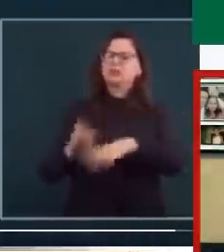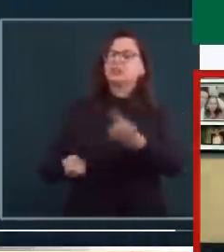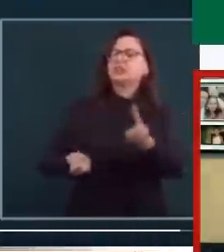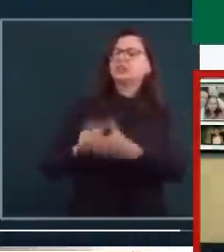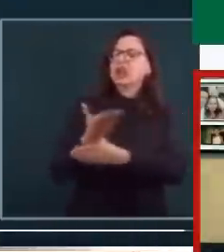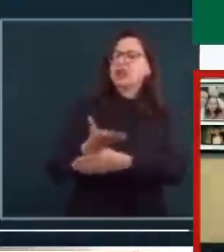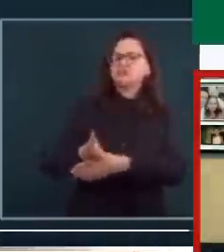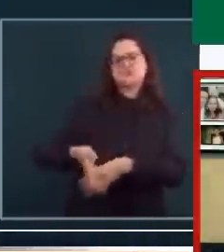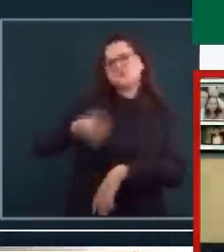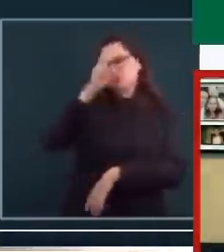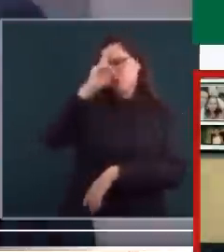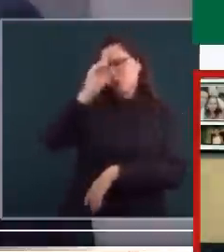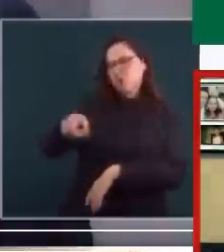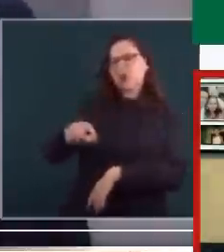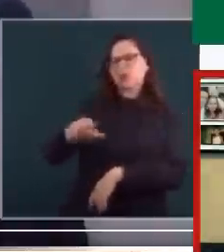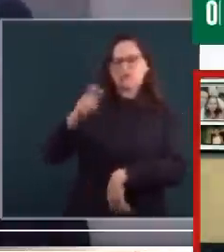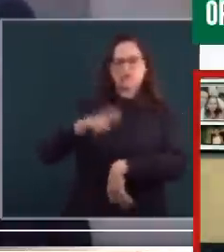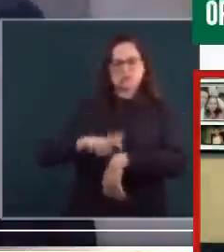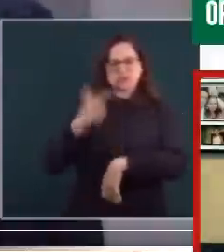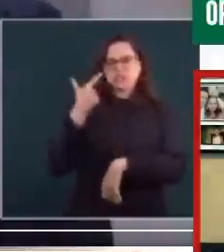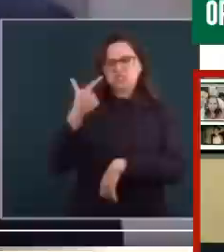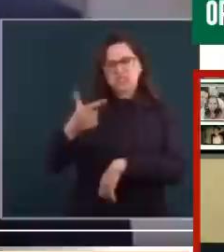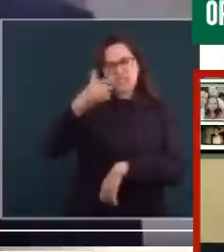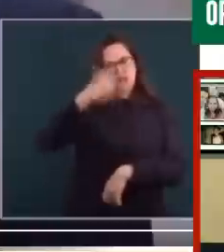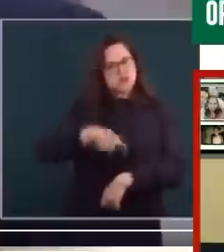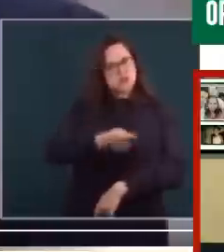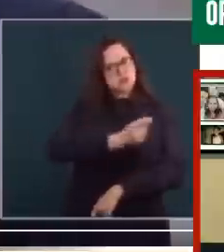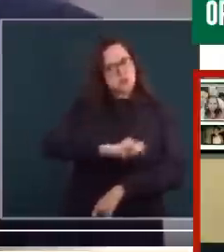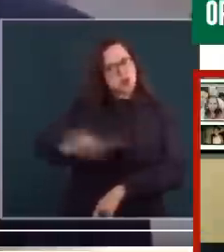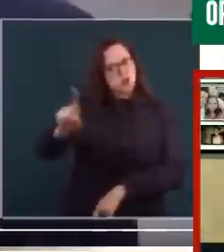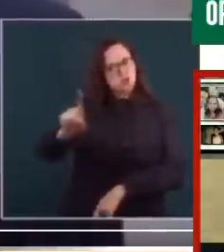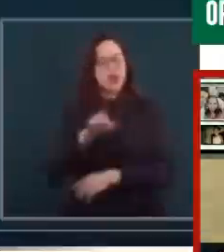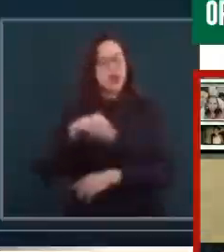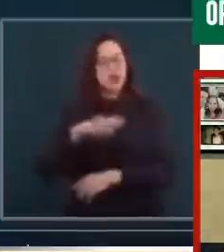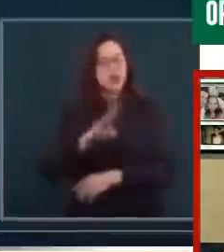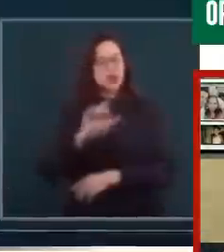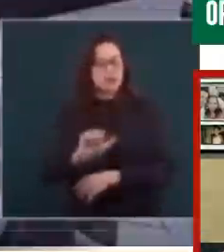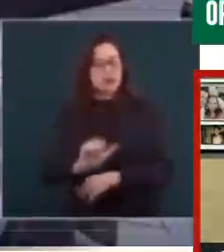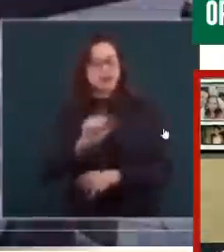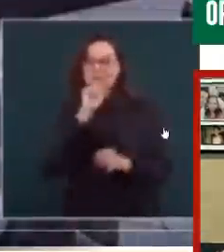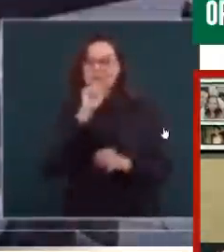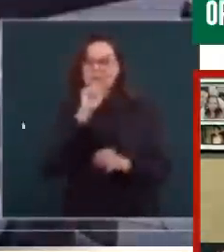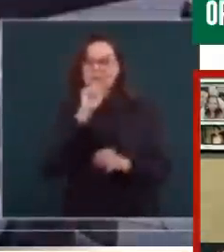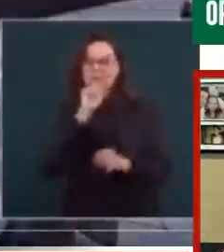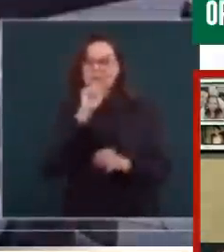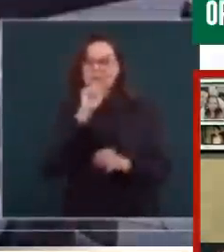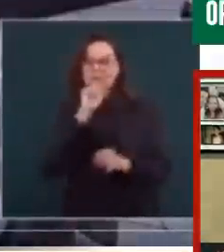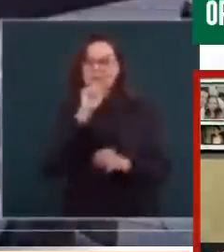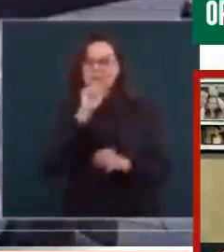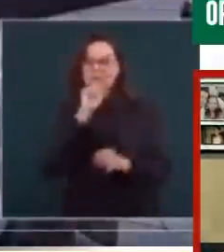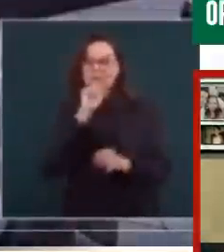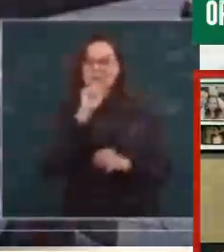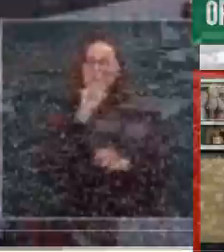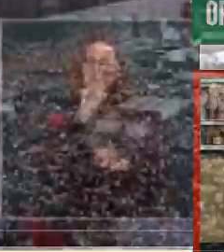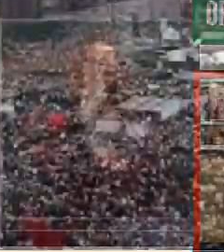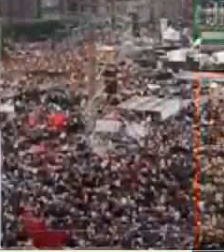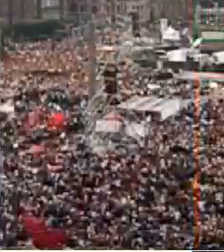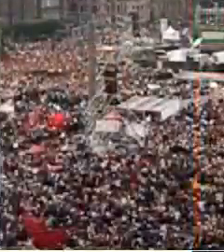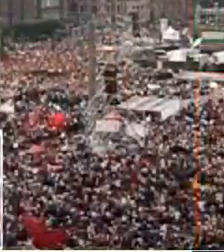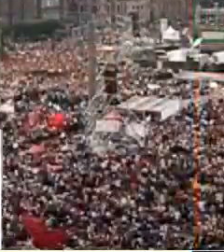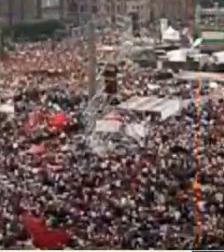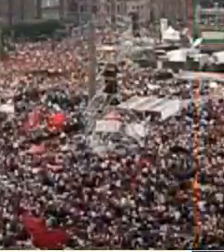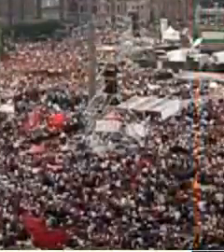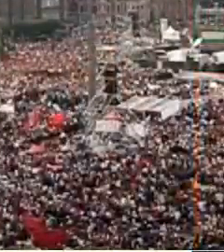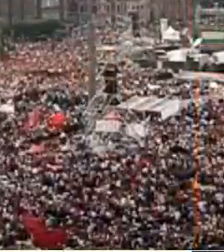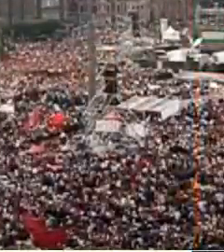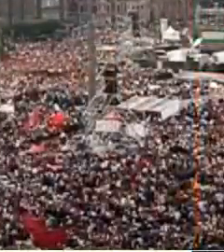a las 7 de la noche todos a sus casas entonces este es el debate también que han lanzado igual